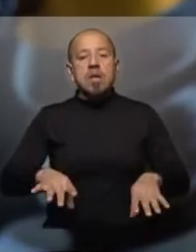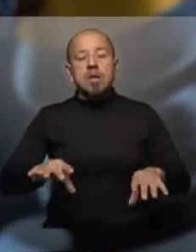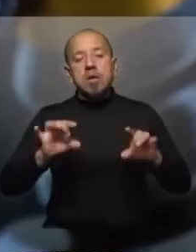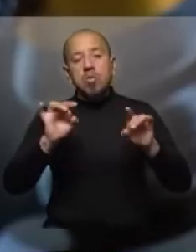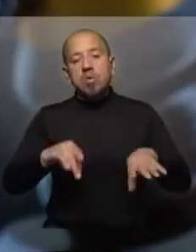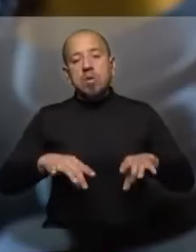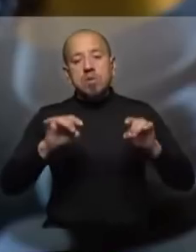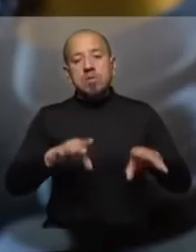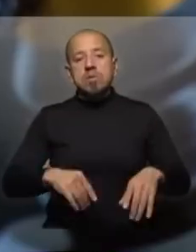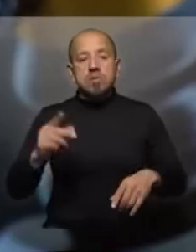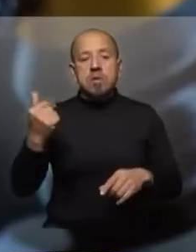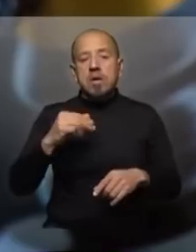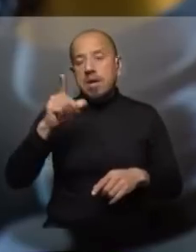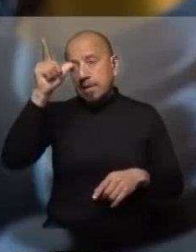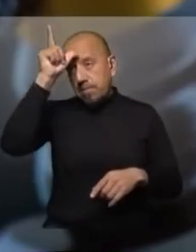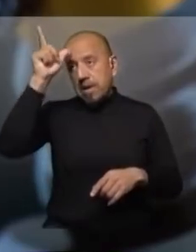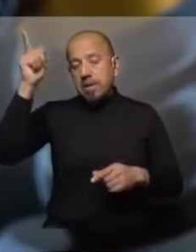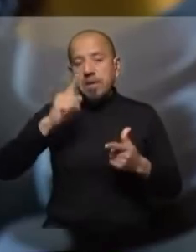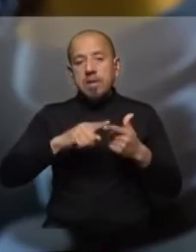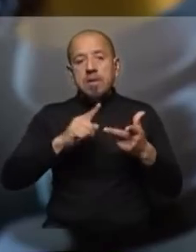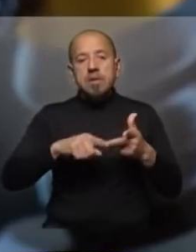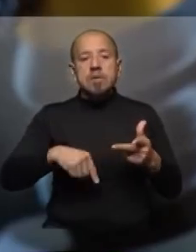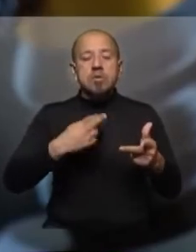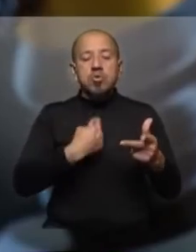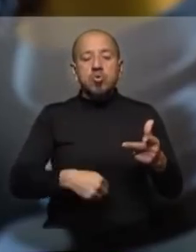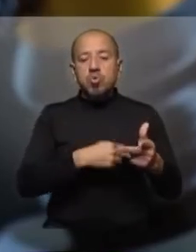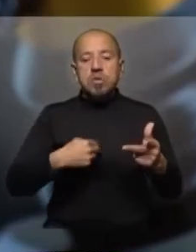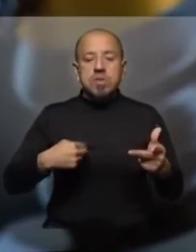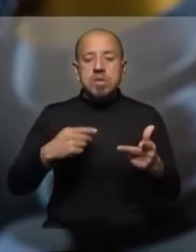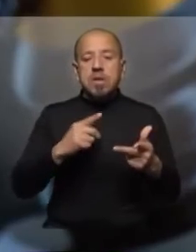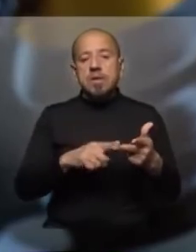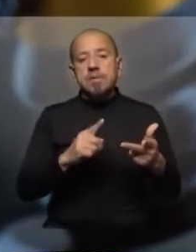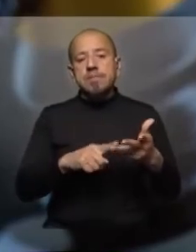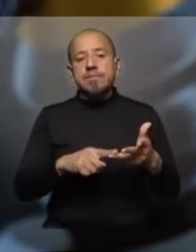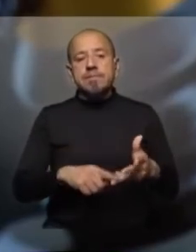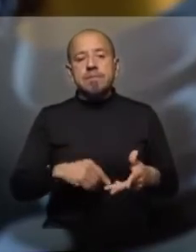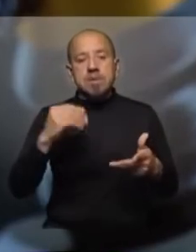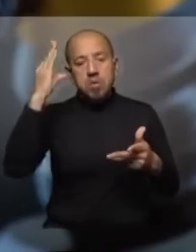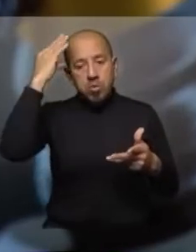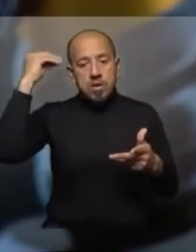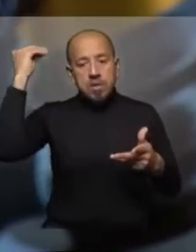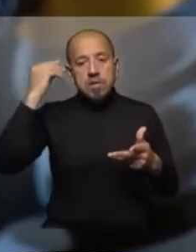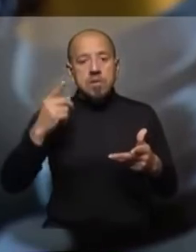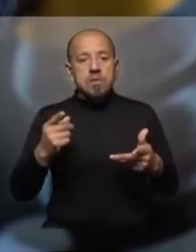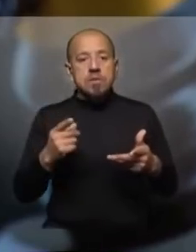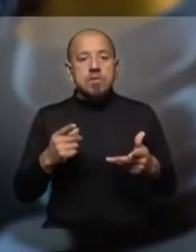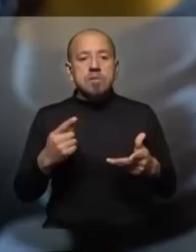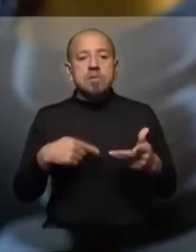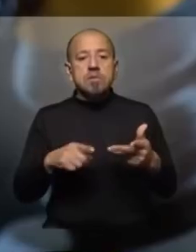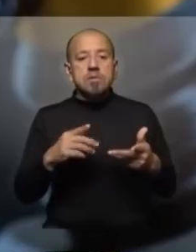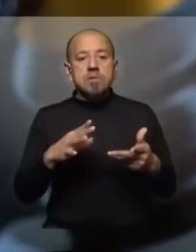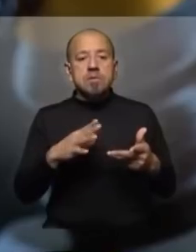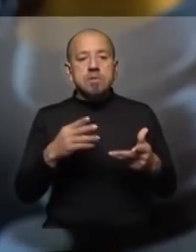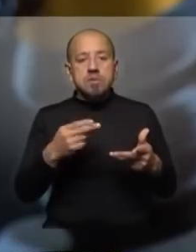pero antes fue Hamburgo eh antes fue Suiza volanda es decir tenemos un